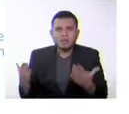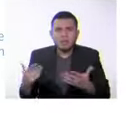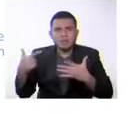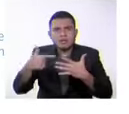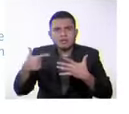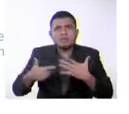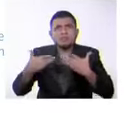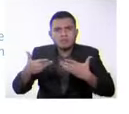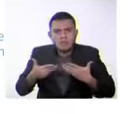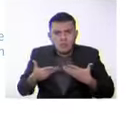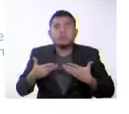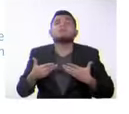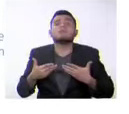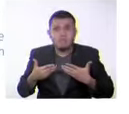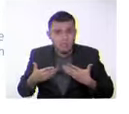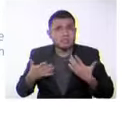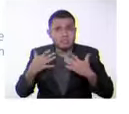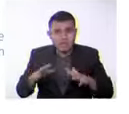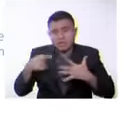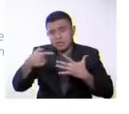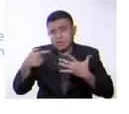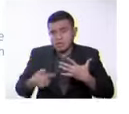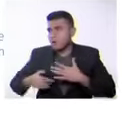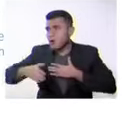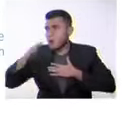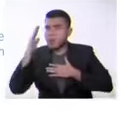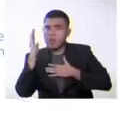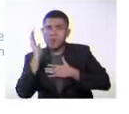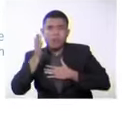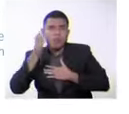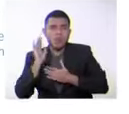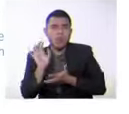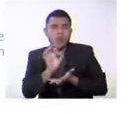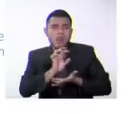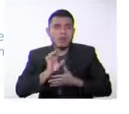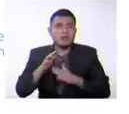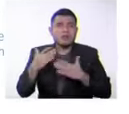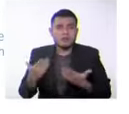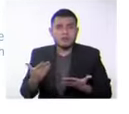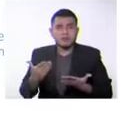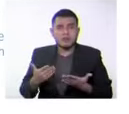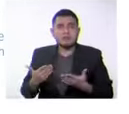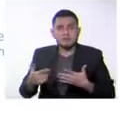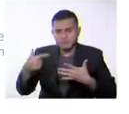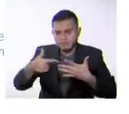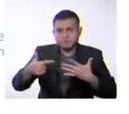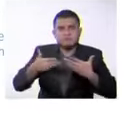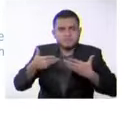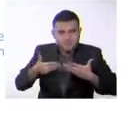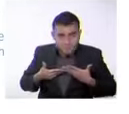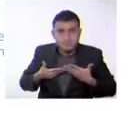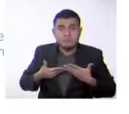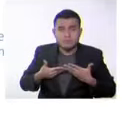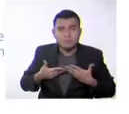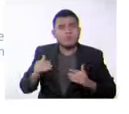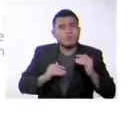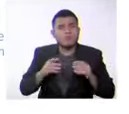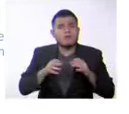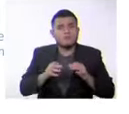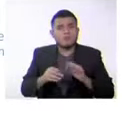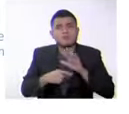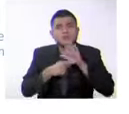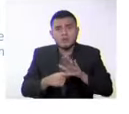humanos. Entonces, ya hemos hablado de los derechos humanos y el ecologismo y el medio ambiente, que es parte de los derechos humanos, y además plantean